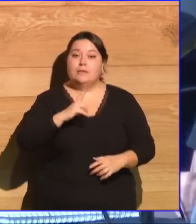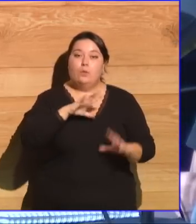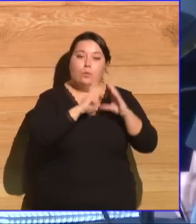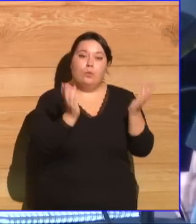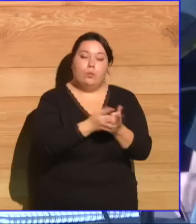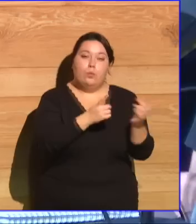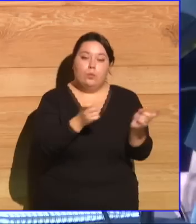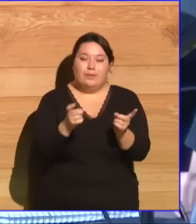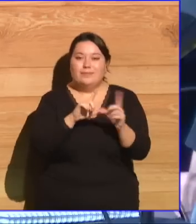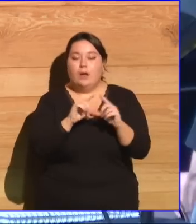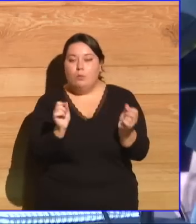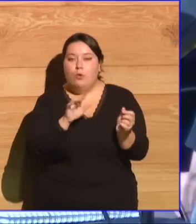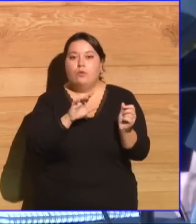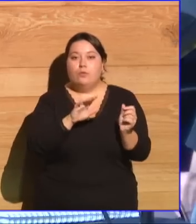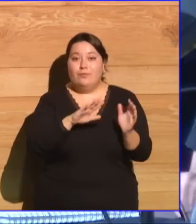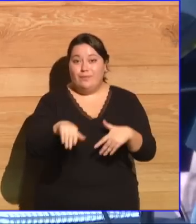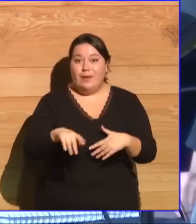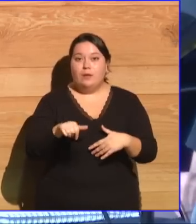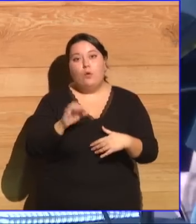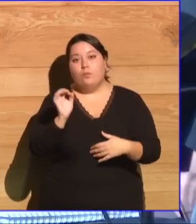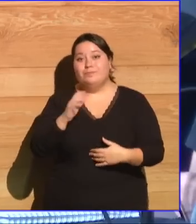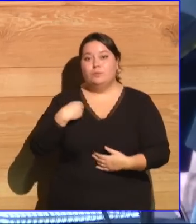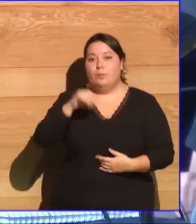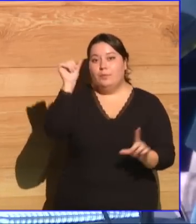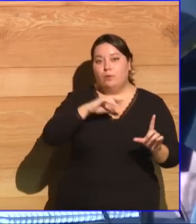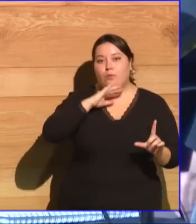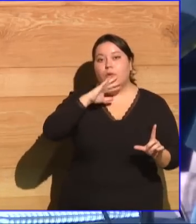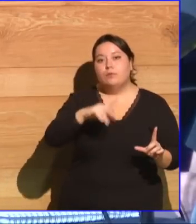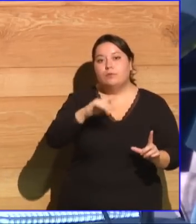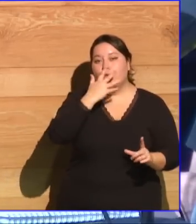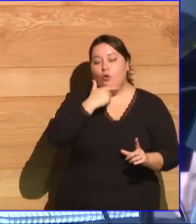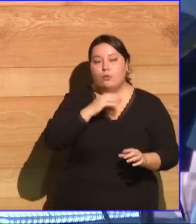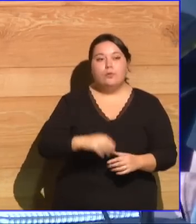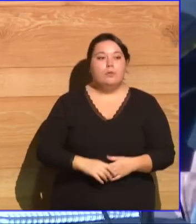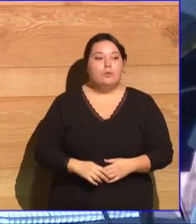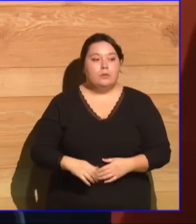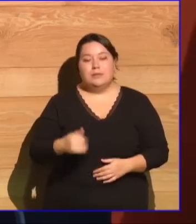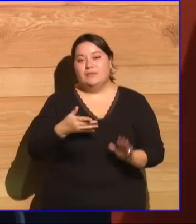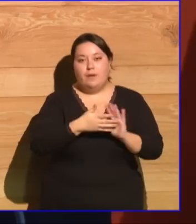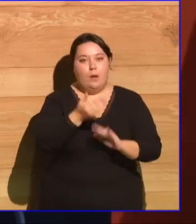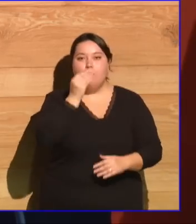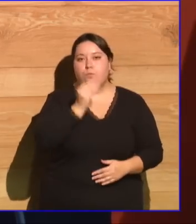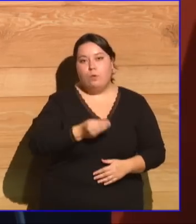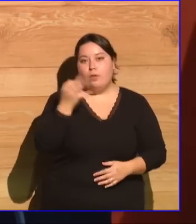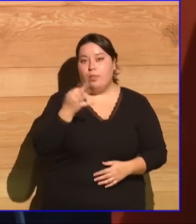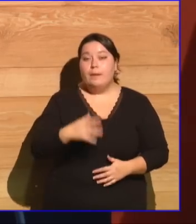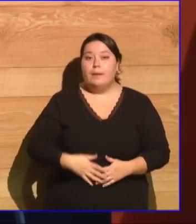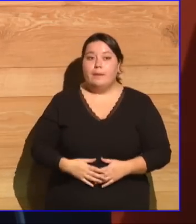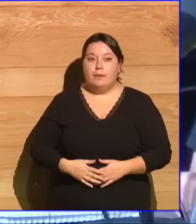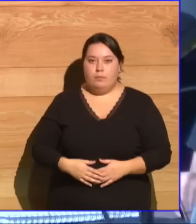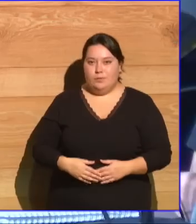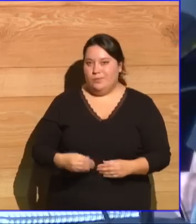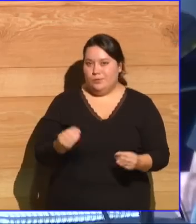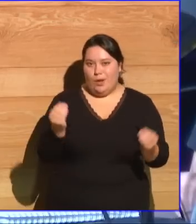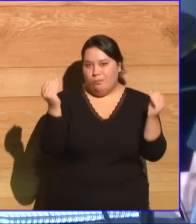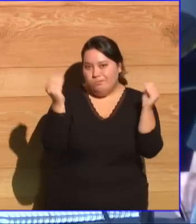en Japón, etcétera, o lo que ocurría con el color púrpura, pues entonces tiene que ser bueno por narices. Sí o sí. Eso es. Lo cual es